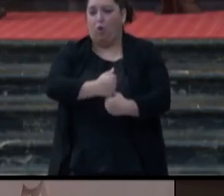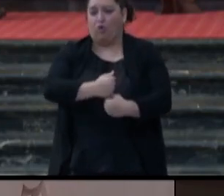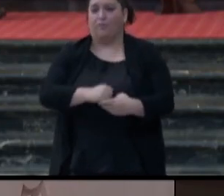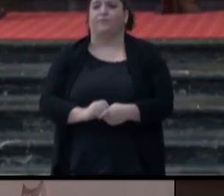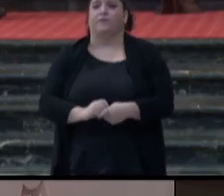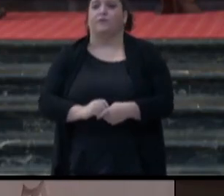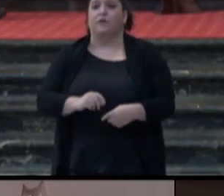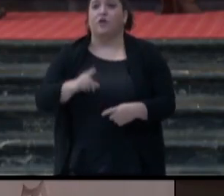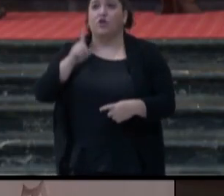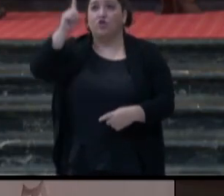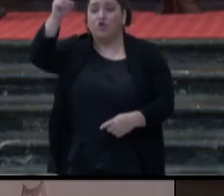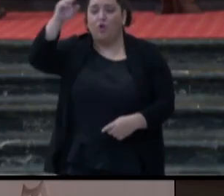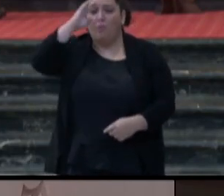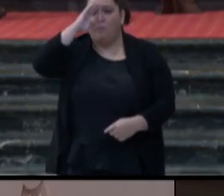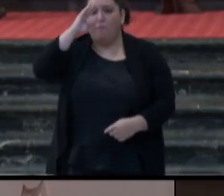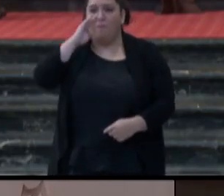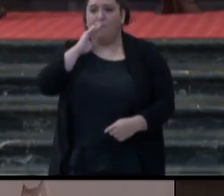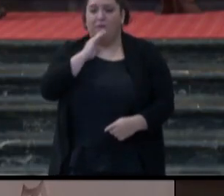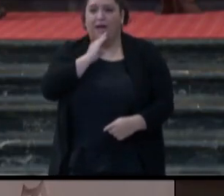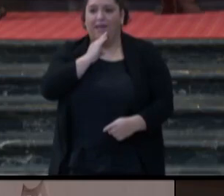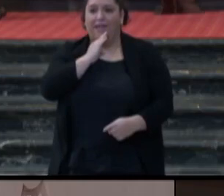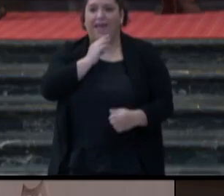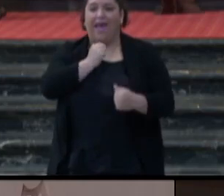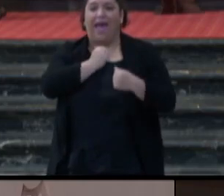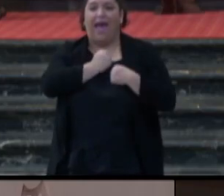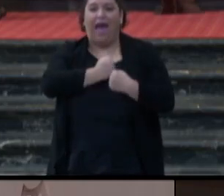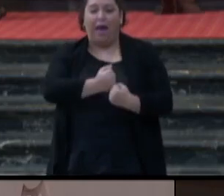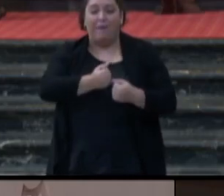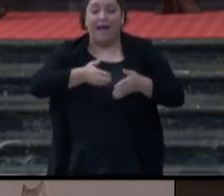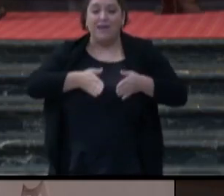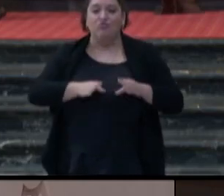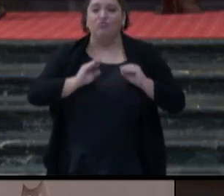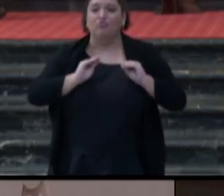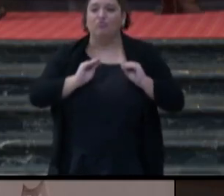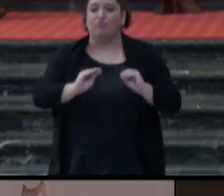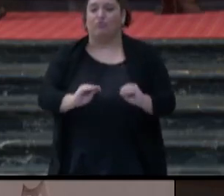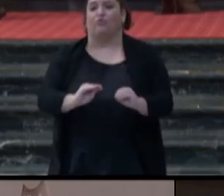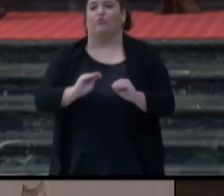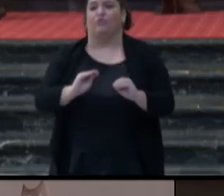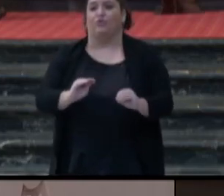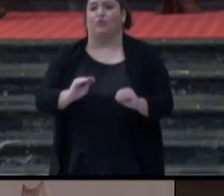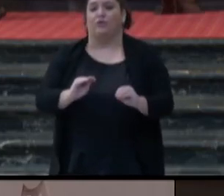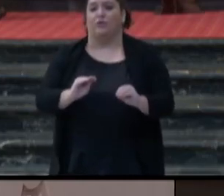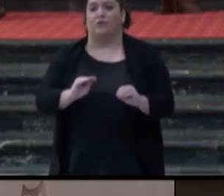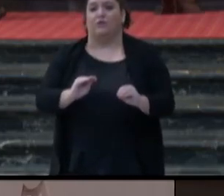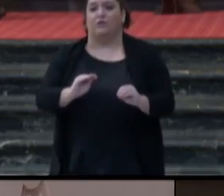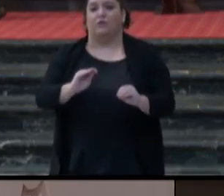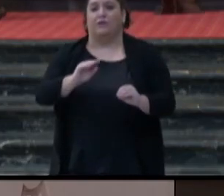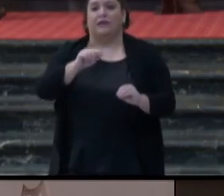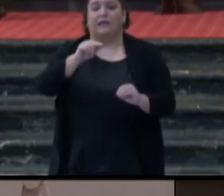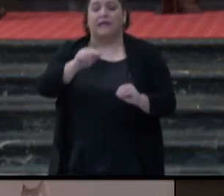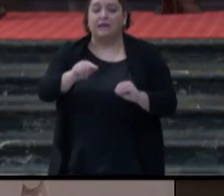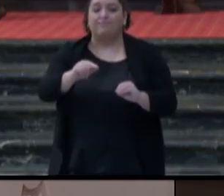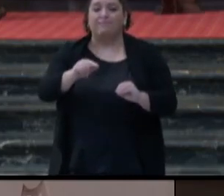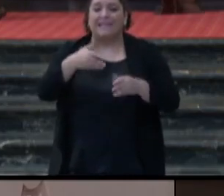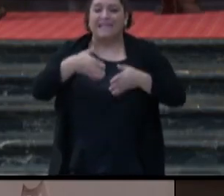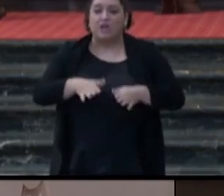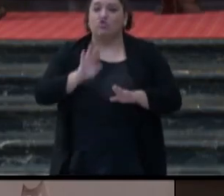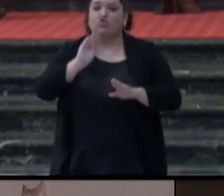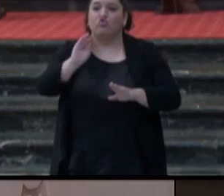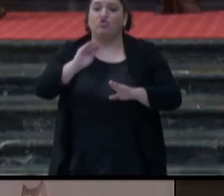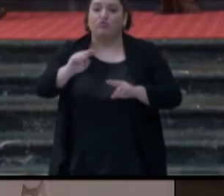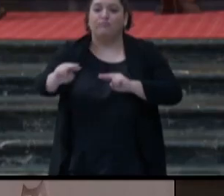Dios padre ama a su hijo y en esa reciprocidad